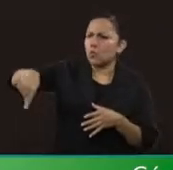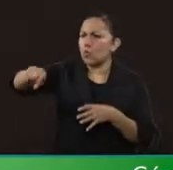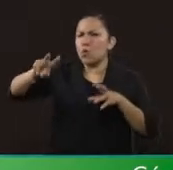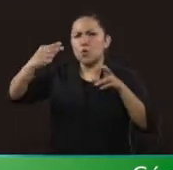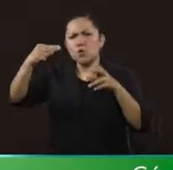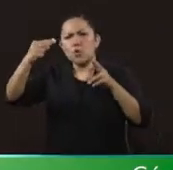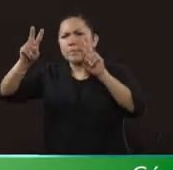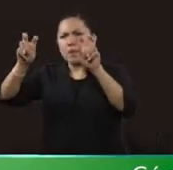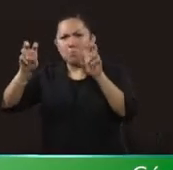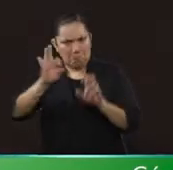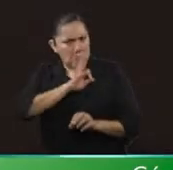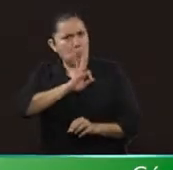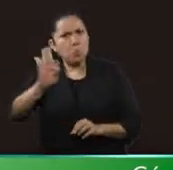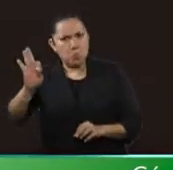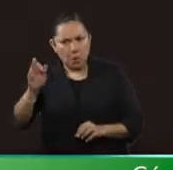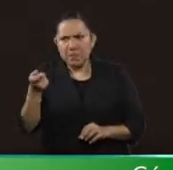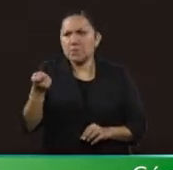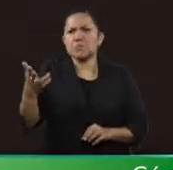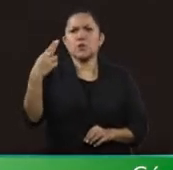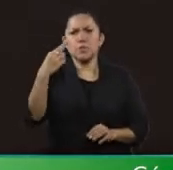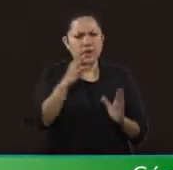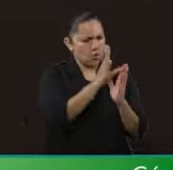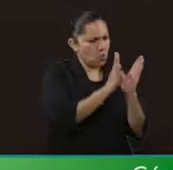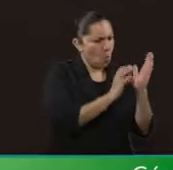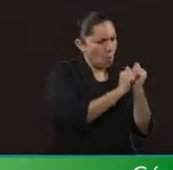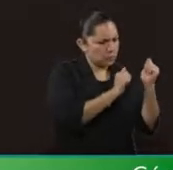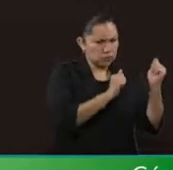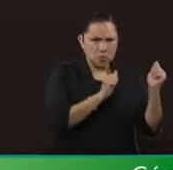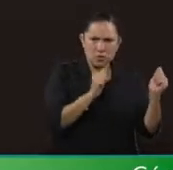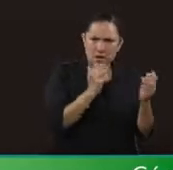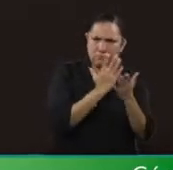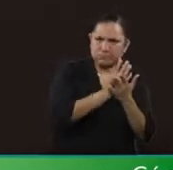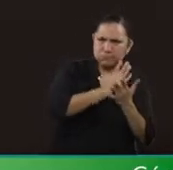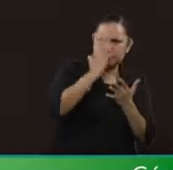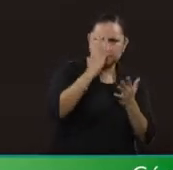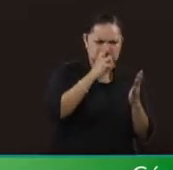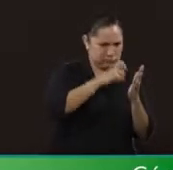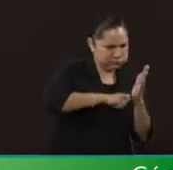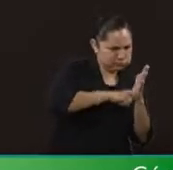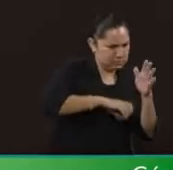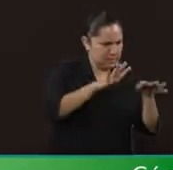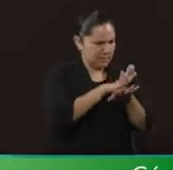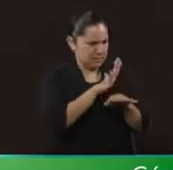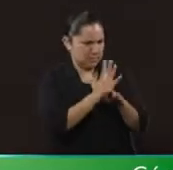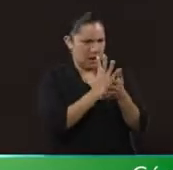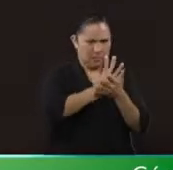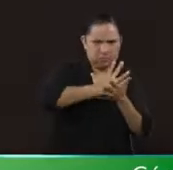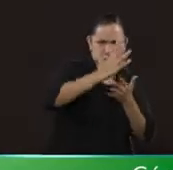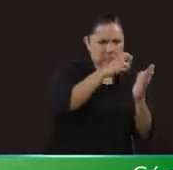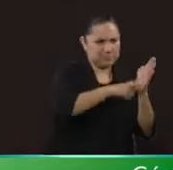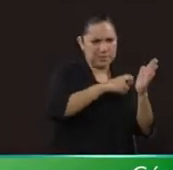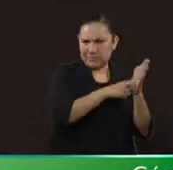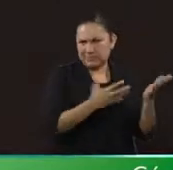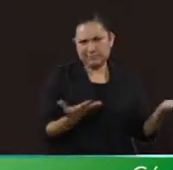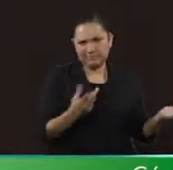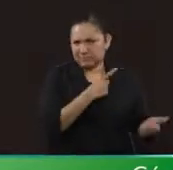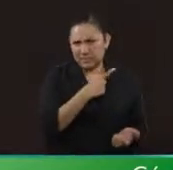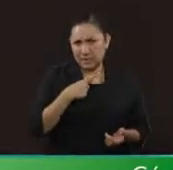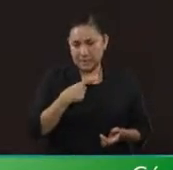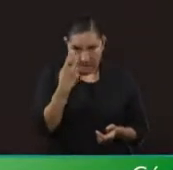para constitucionalizar lo inconstitucional esta votación de la Reforma militar no debe estar sucediendo viol las sentencias